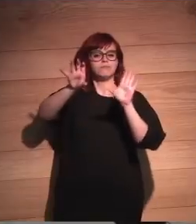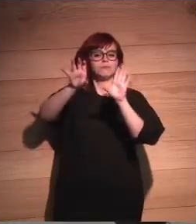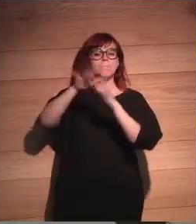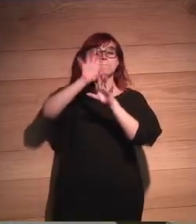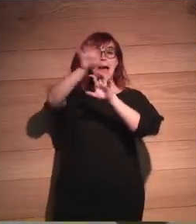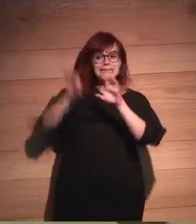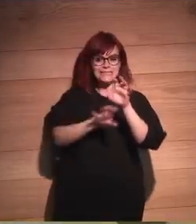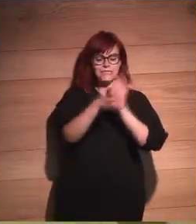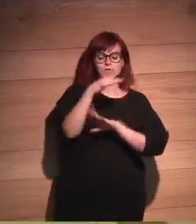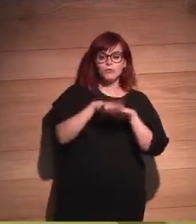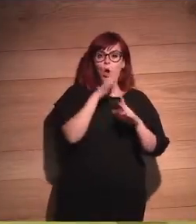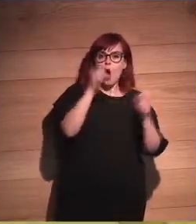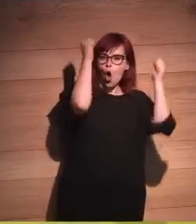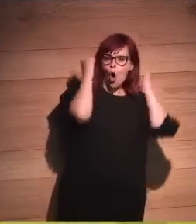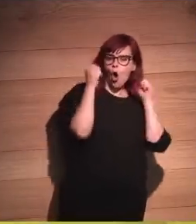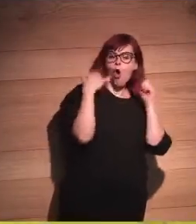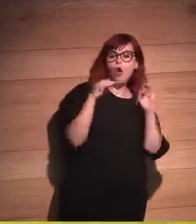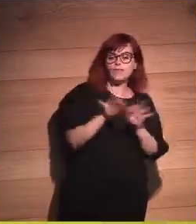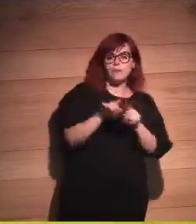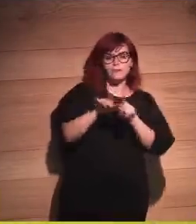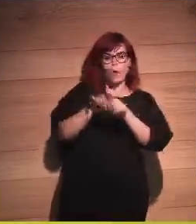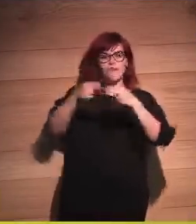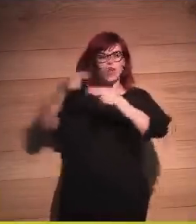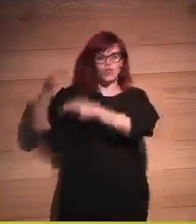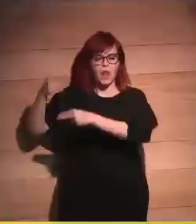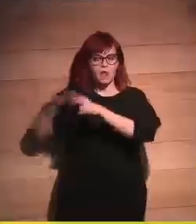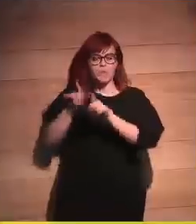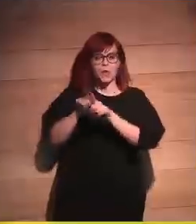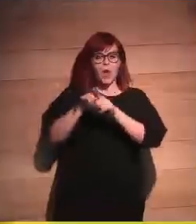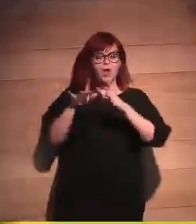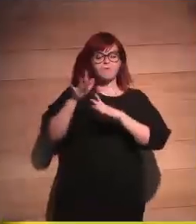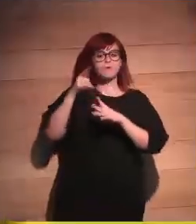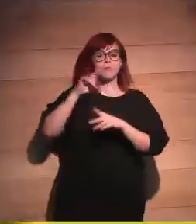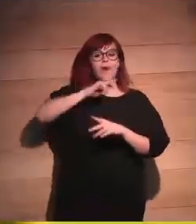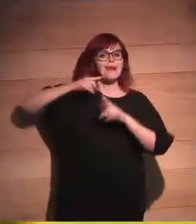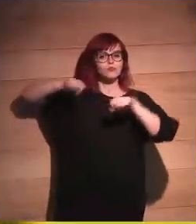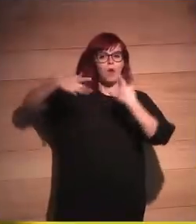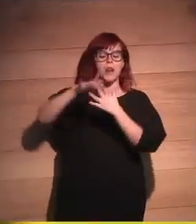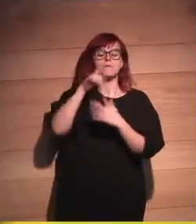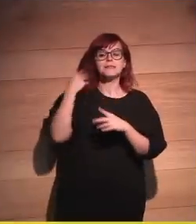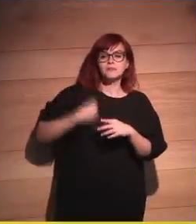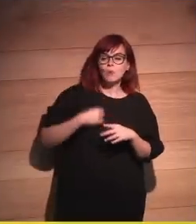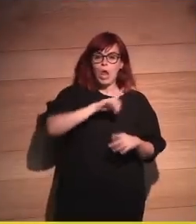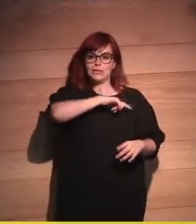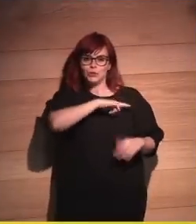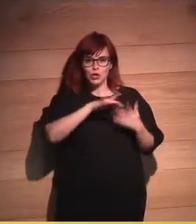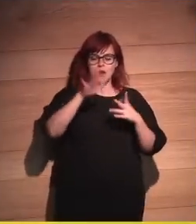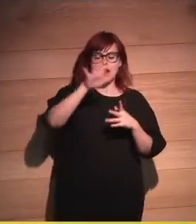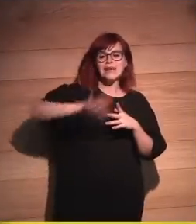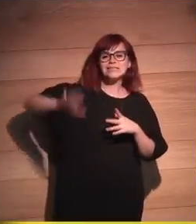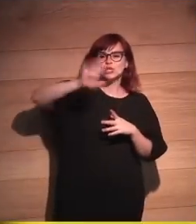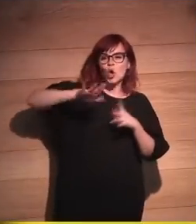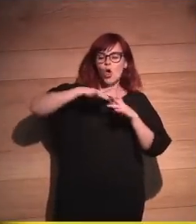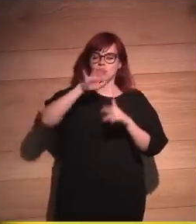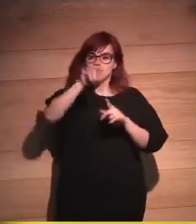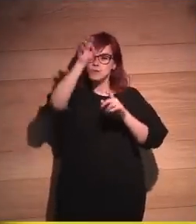incorporando países y llevando las fronteras a su frontera natural, a Estonia, Letonia, Lituania, no